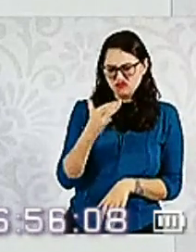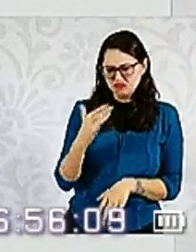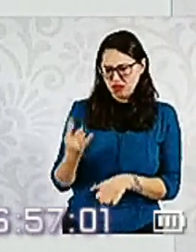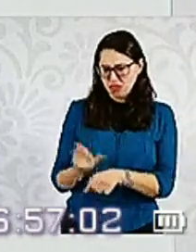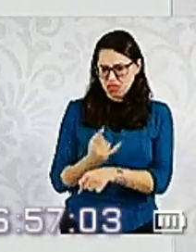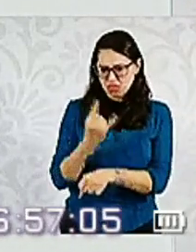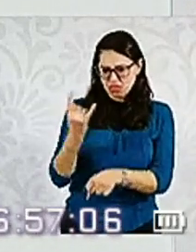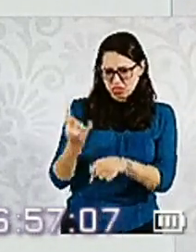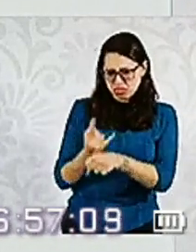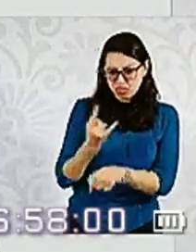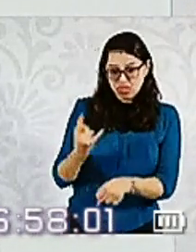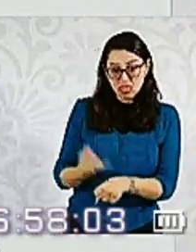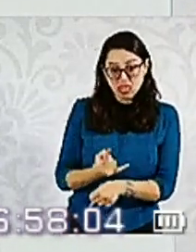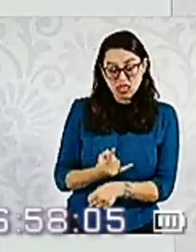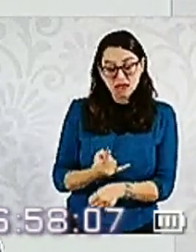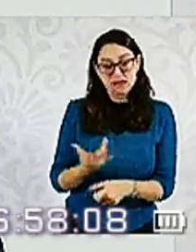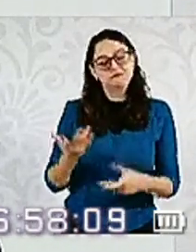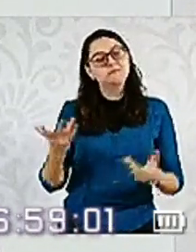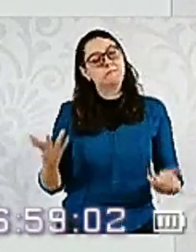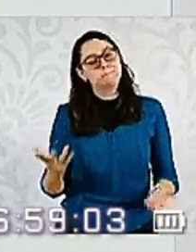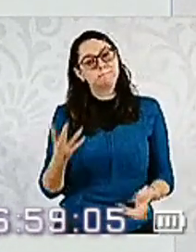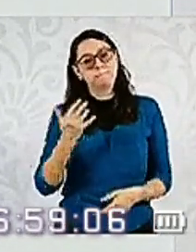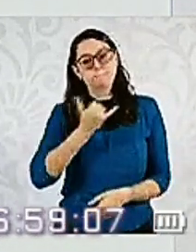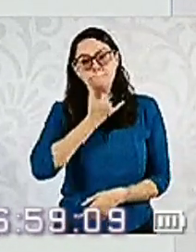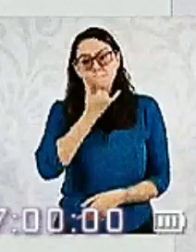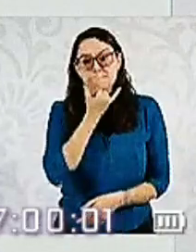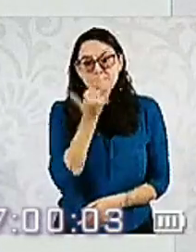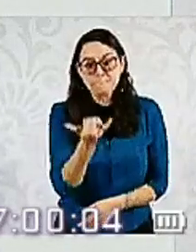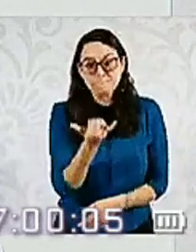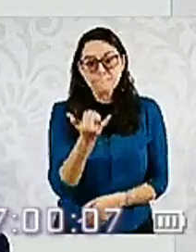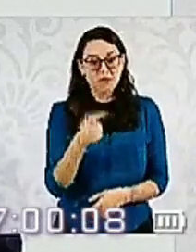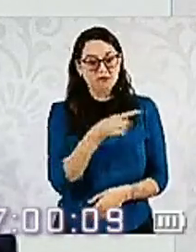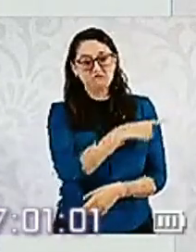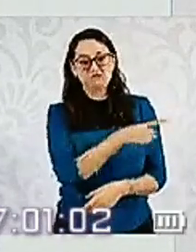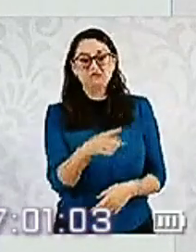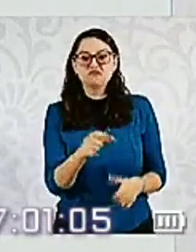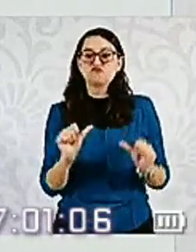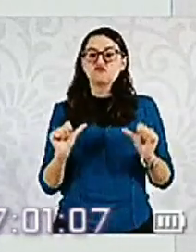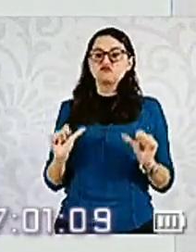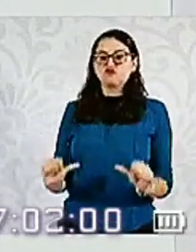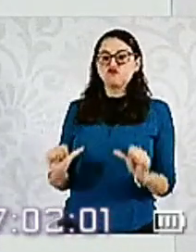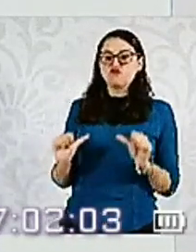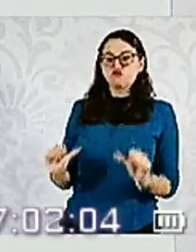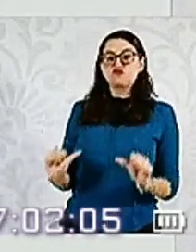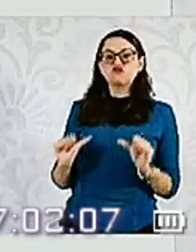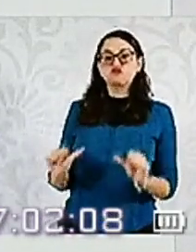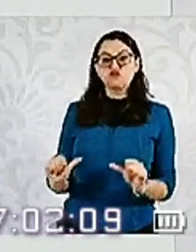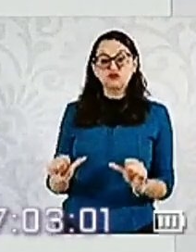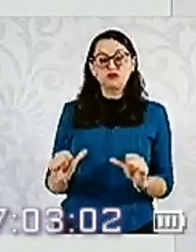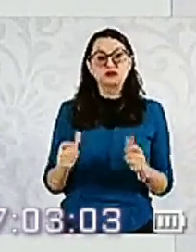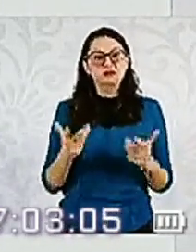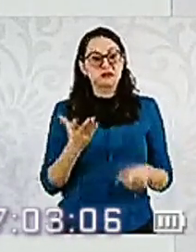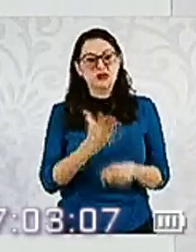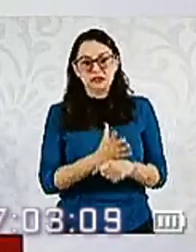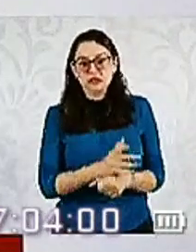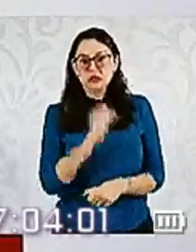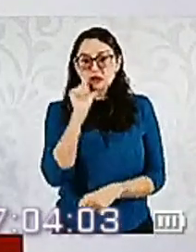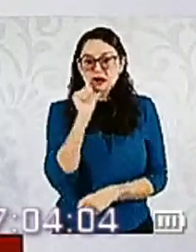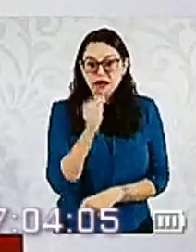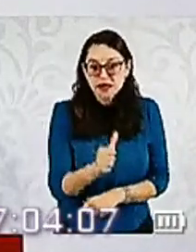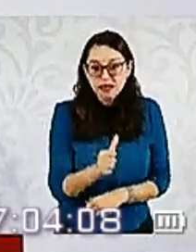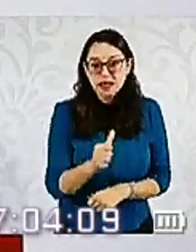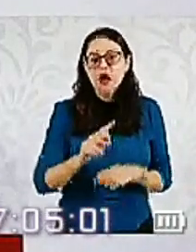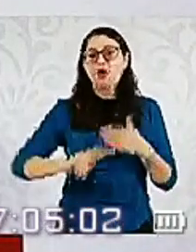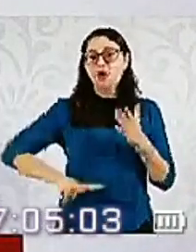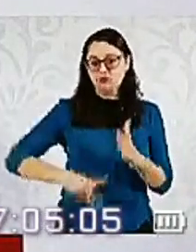una impartición de justicia adecuada, prevalece la impunidad y al haber impunidad se vuelve un círculo vicioso porque